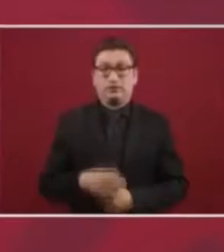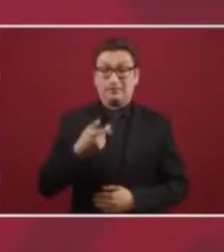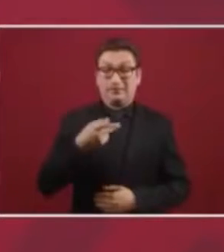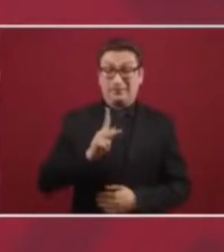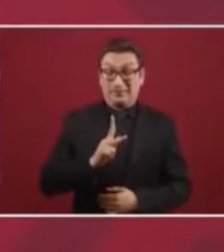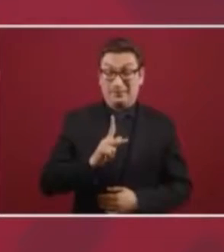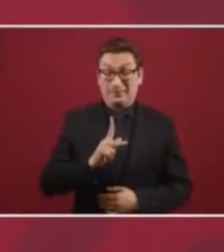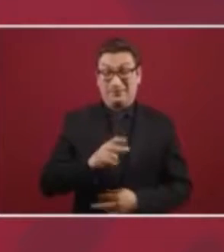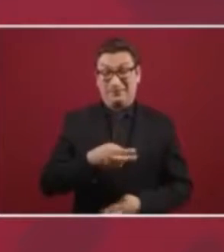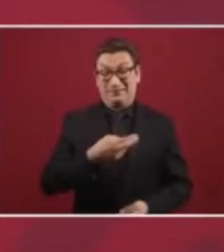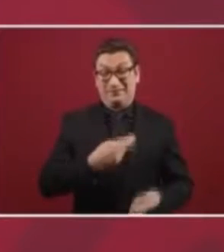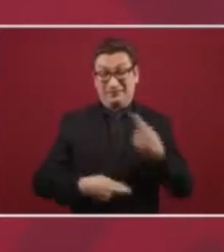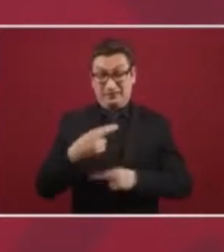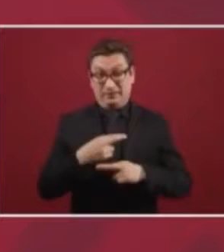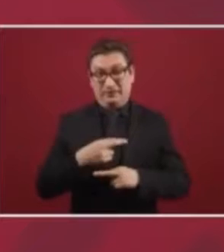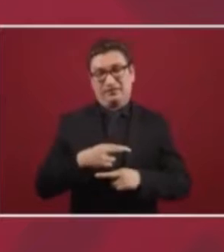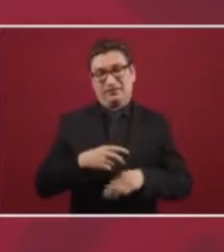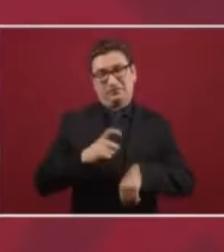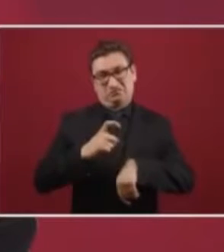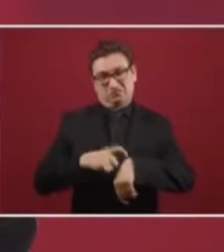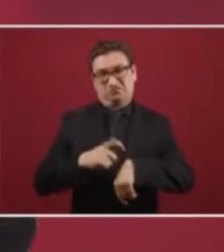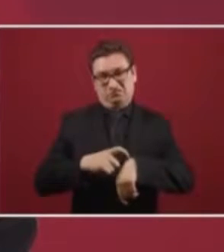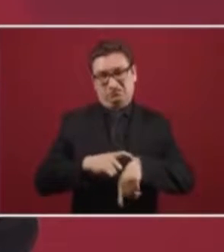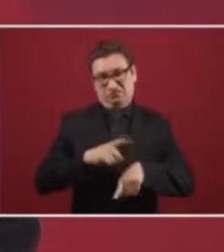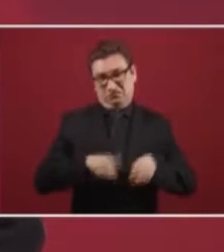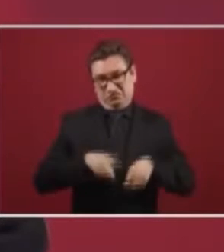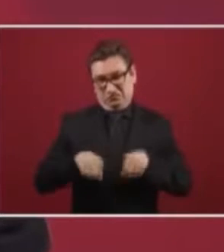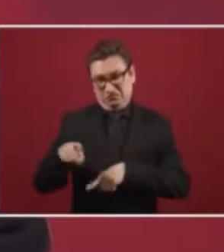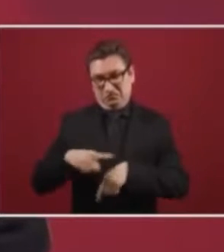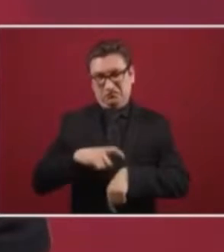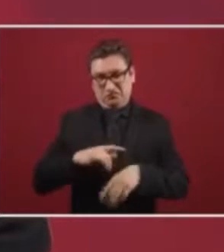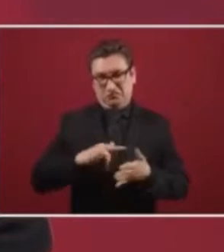regreso, depende de la hora que sea,